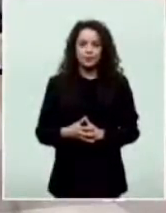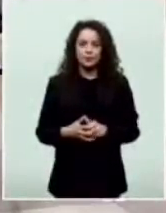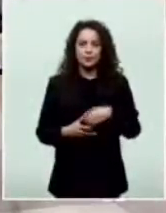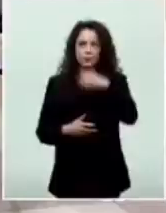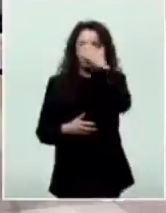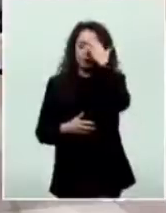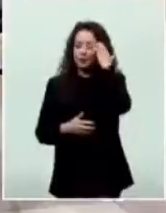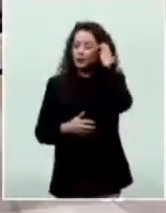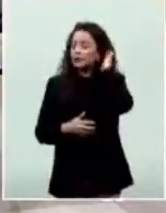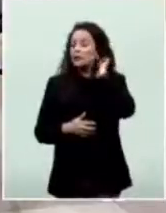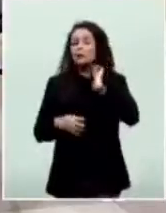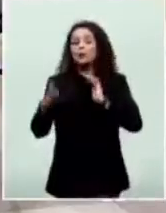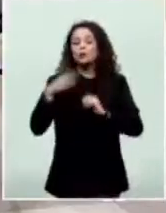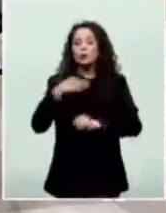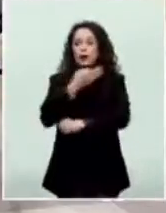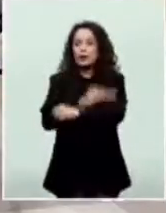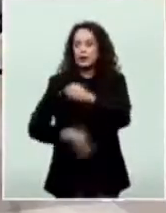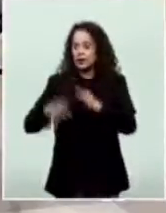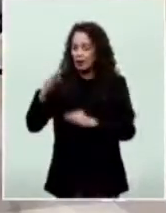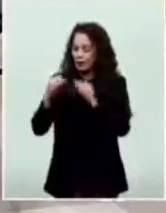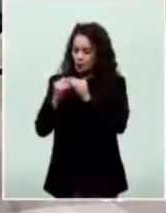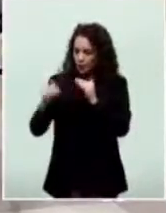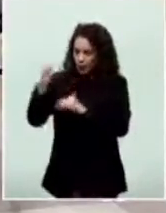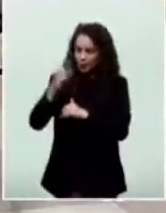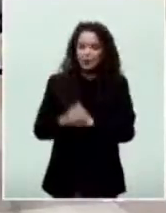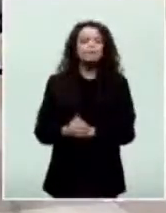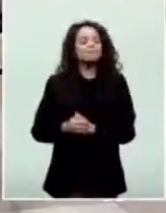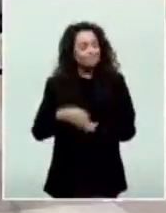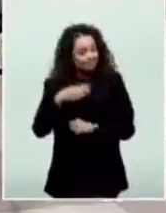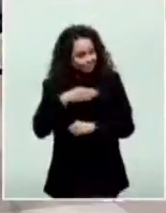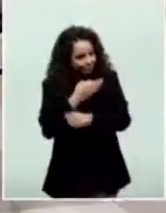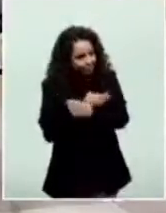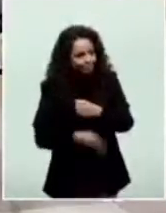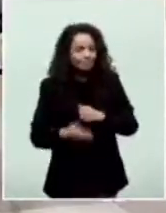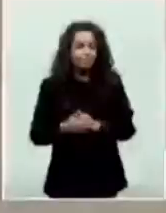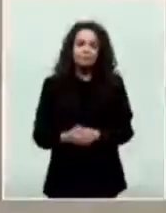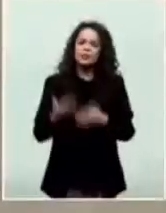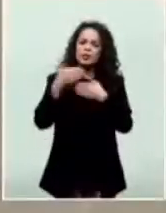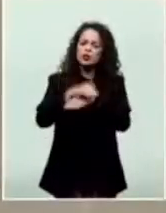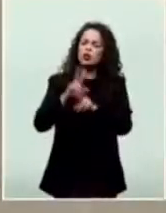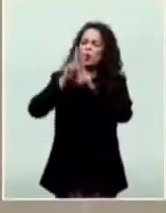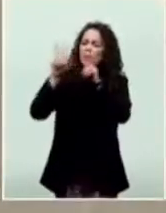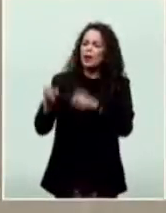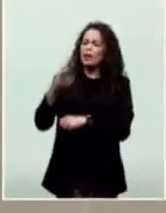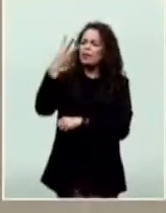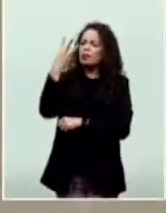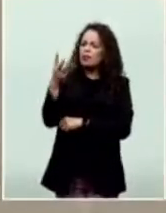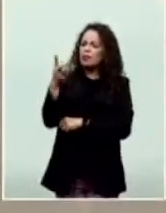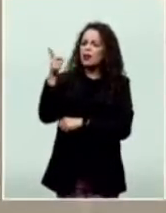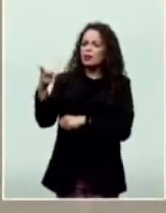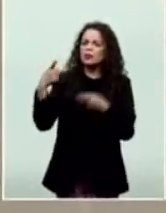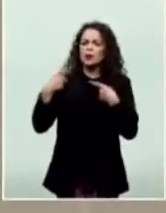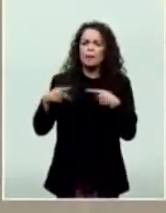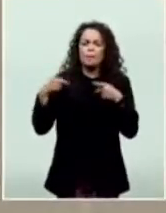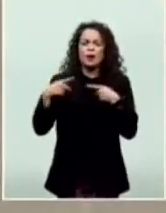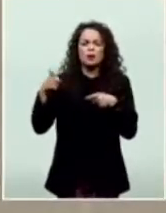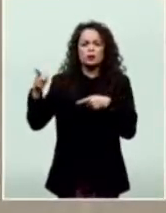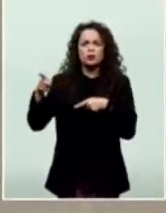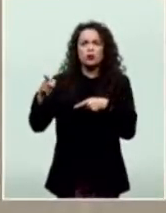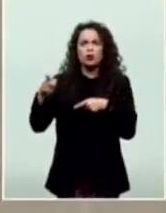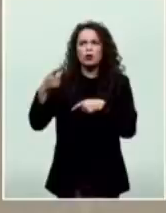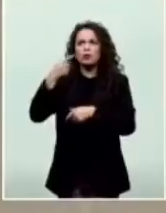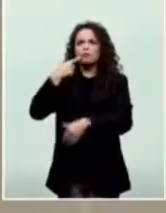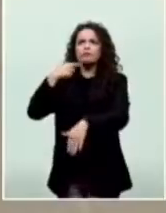Ministro, buenas tardes. Buenas tardes. ¿Cuál es su postura referente al caso de los tres defensores públicos que fueron denunciados por la